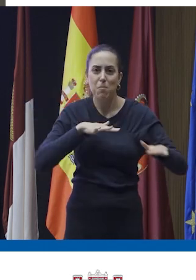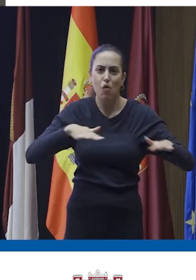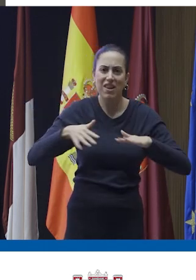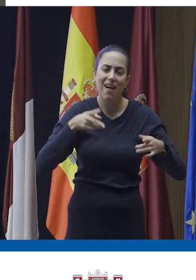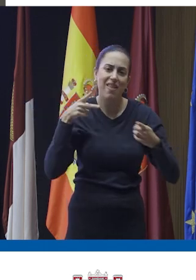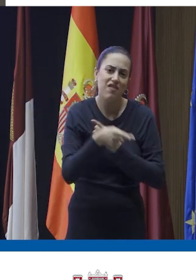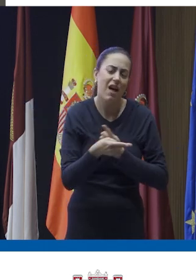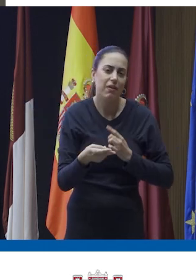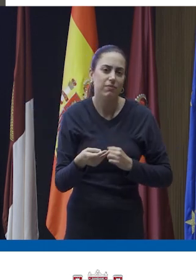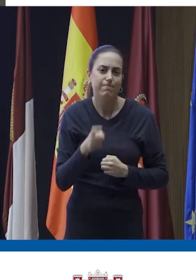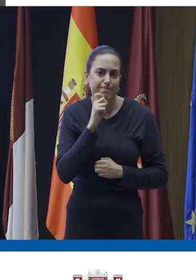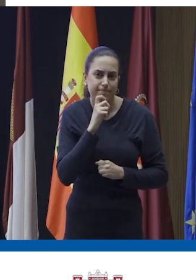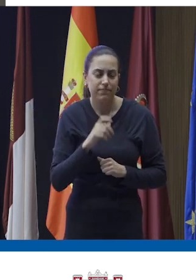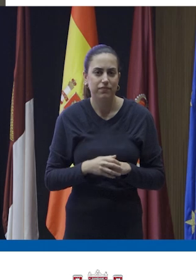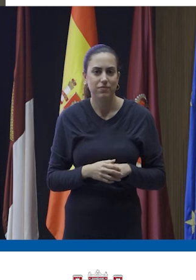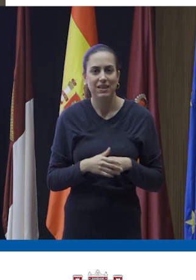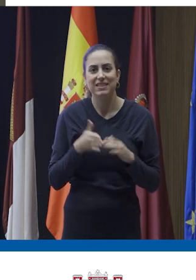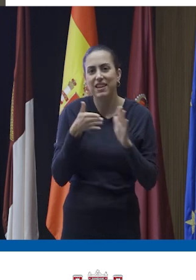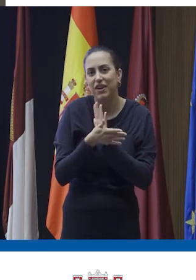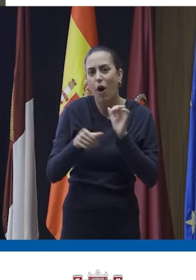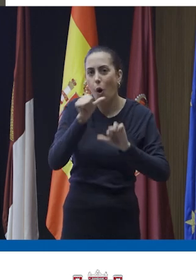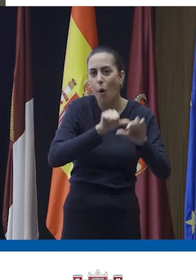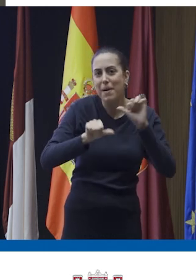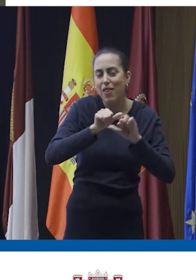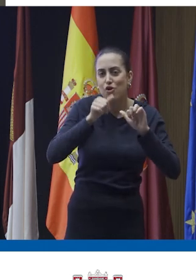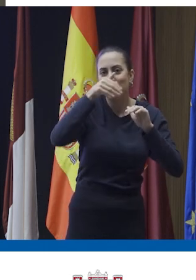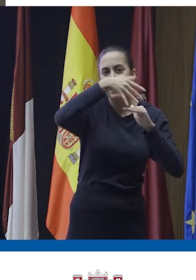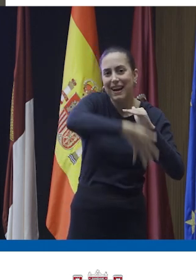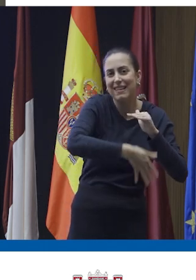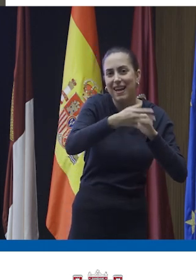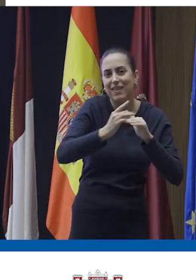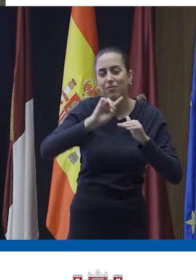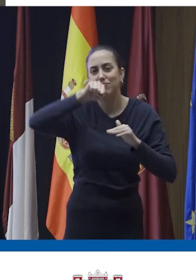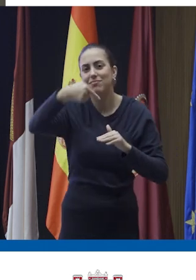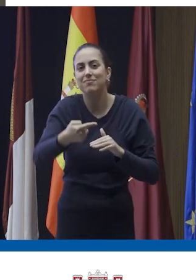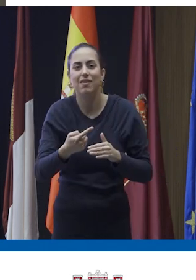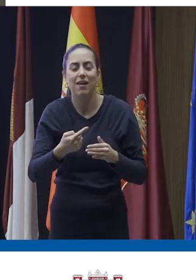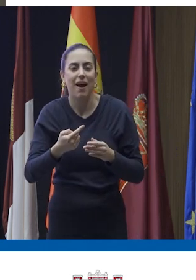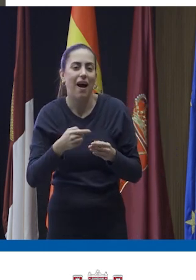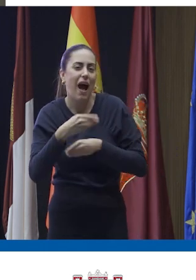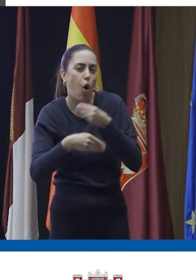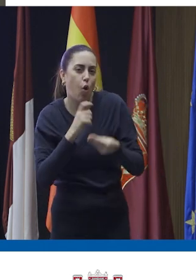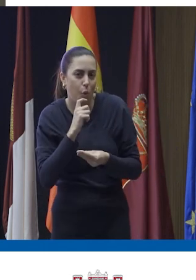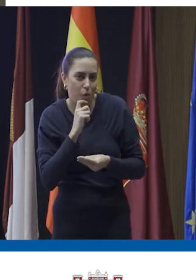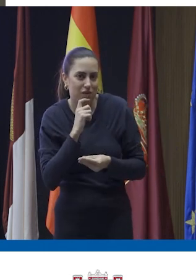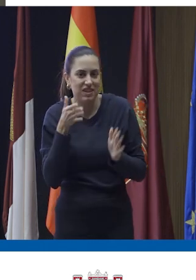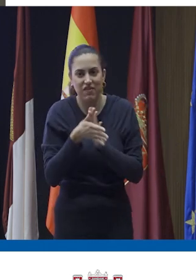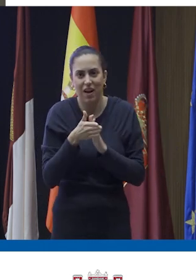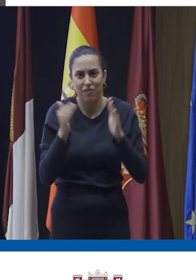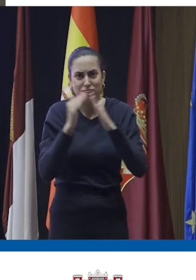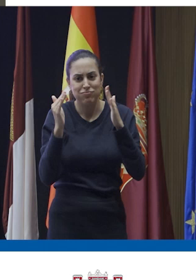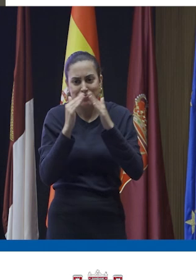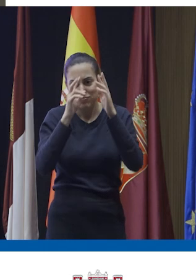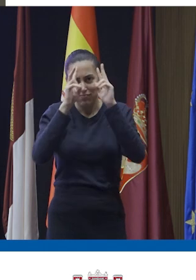en este caso, ¿qué reposo hay que hacer después de una operación de catarata? Pues a ver, es el sentido común, pues es un reposo relativo. ¿Y qué es un